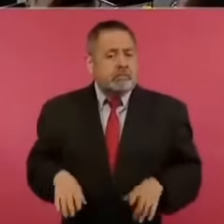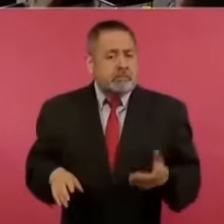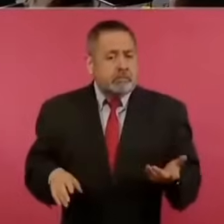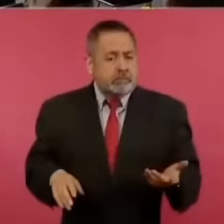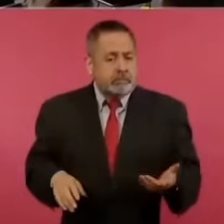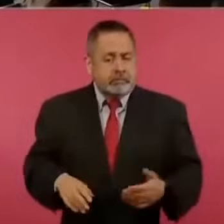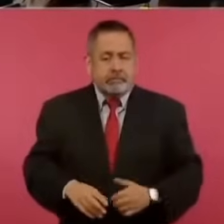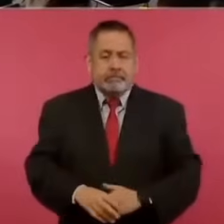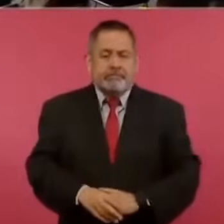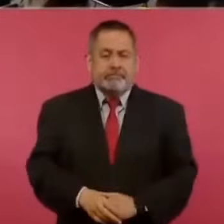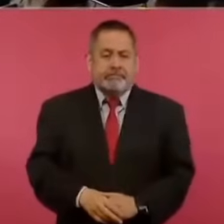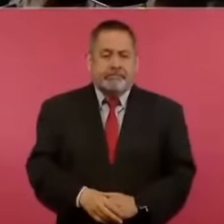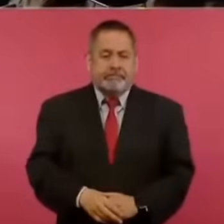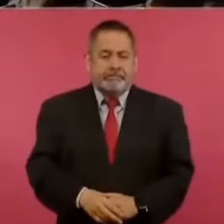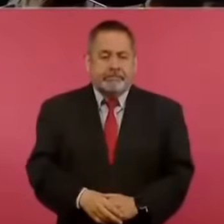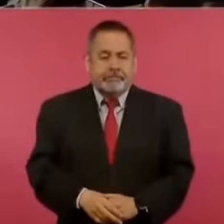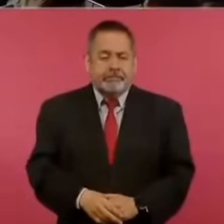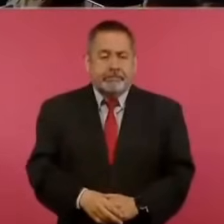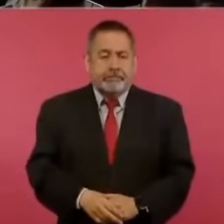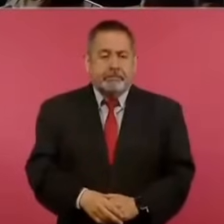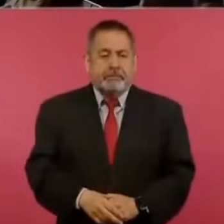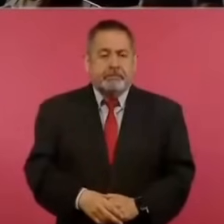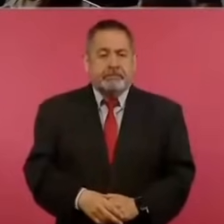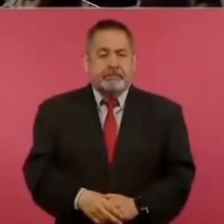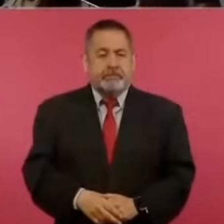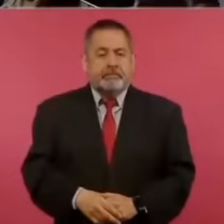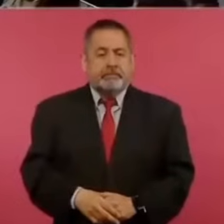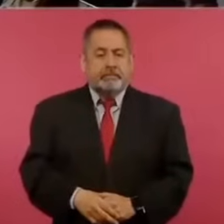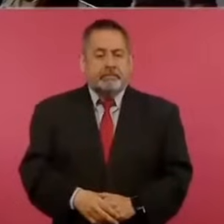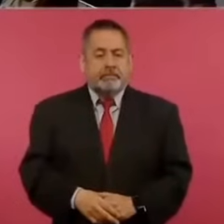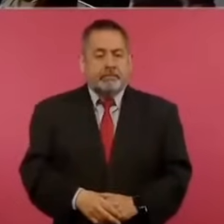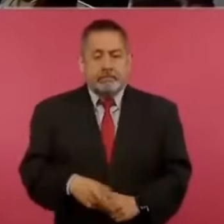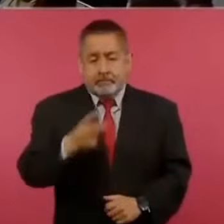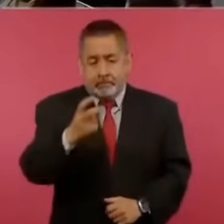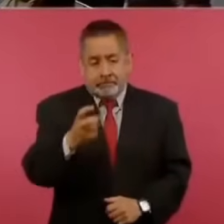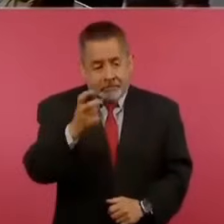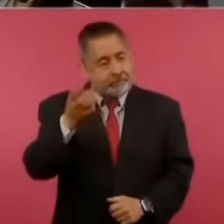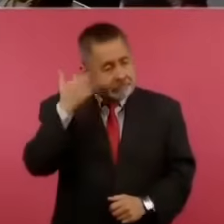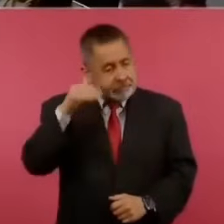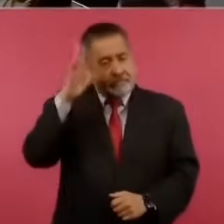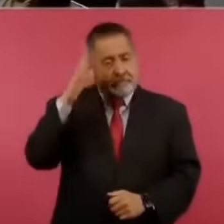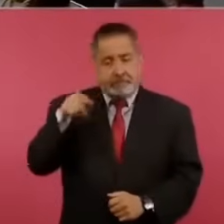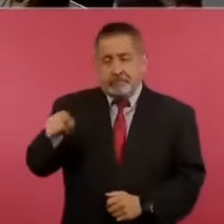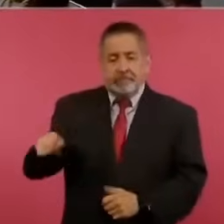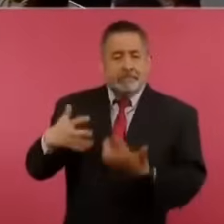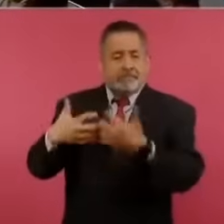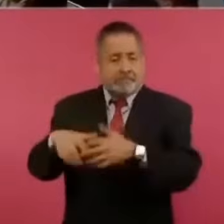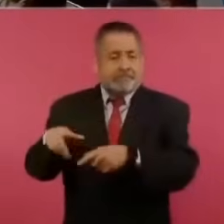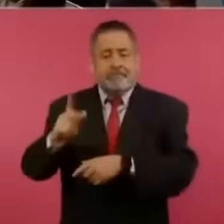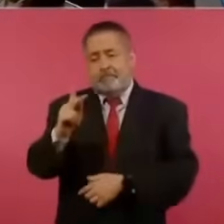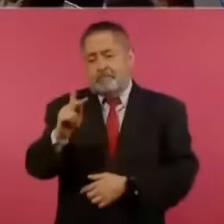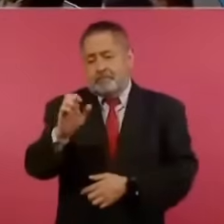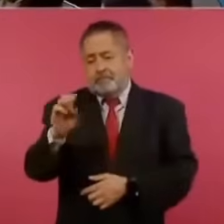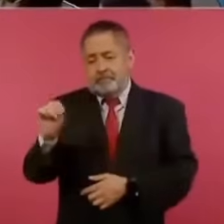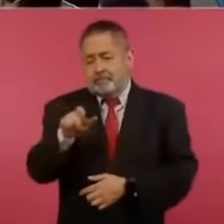Sí, sí. Eso era Pemex, eso era el gobierno.